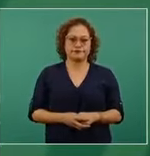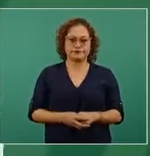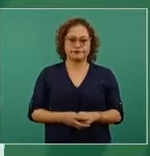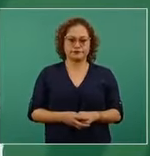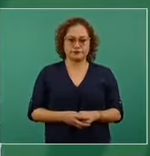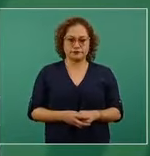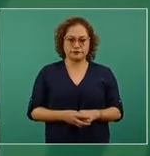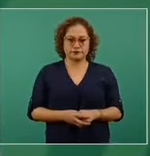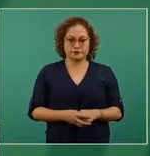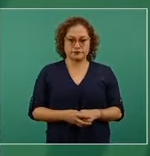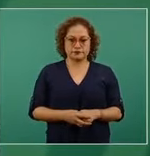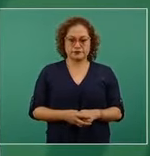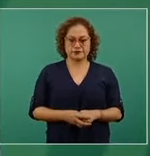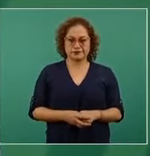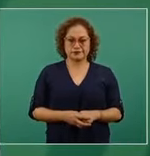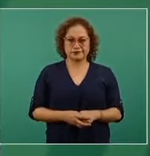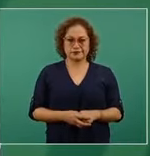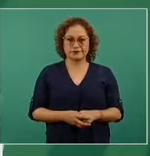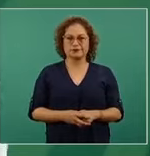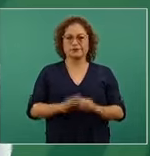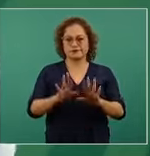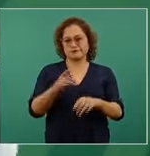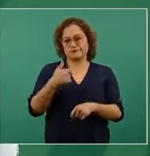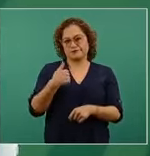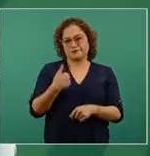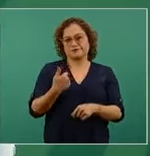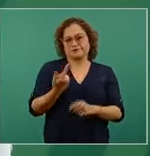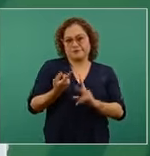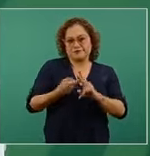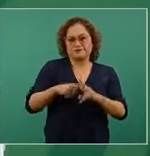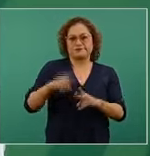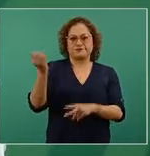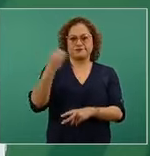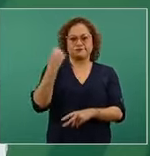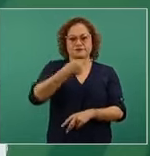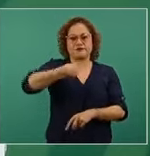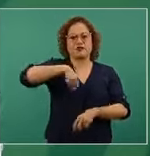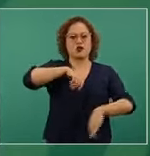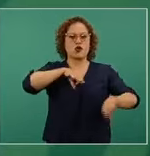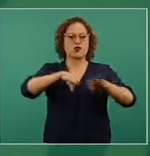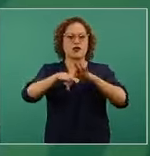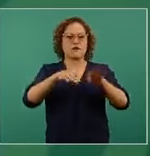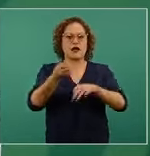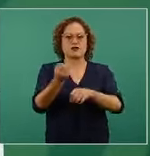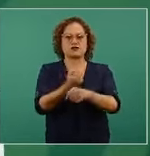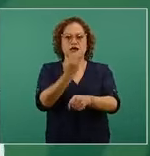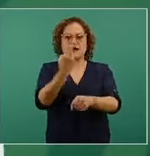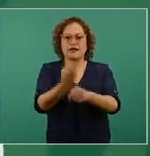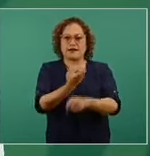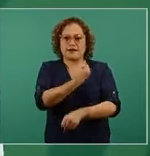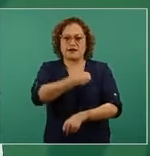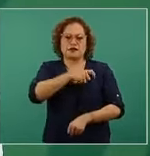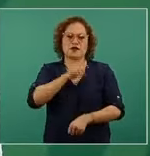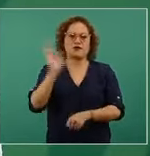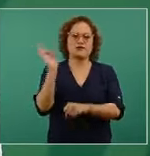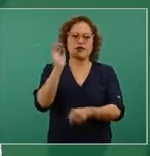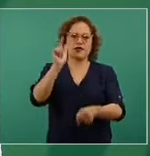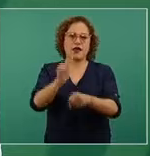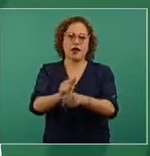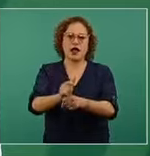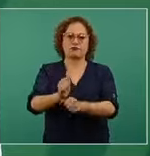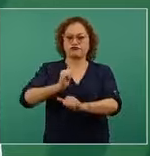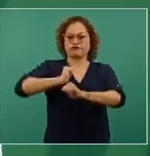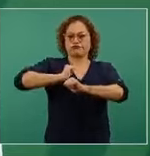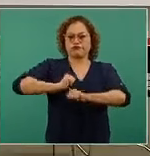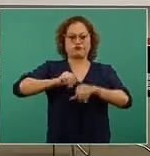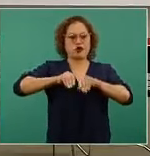como hacía referencia al principio en nuestra labor en la secretaría de salud federal es mantener informada a la población pues